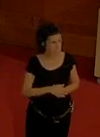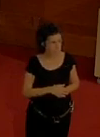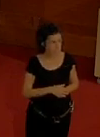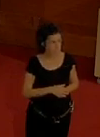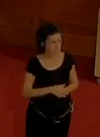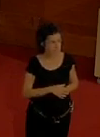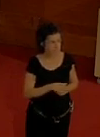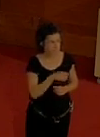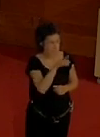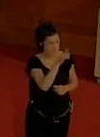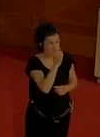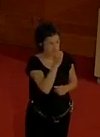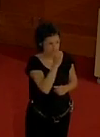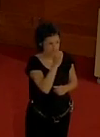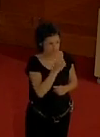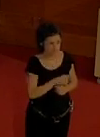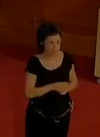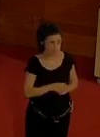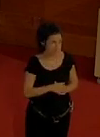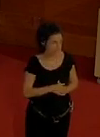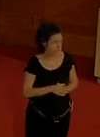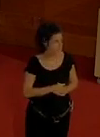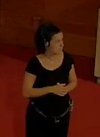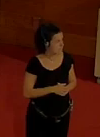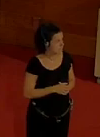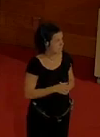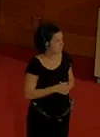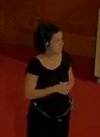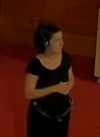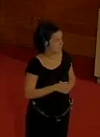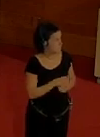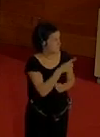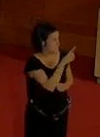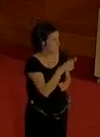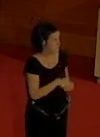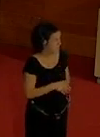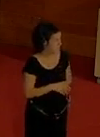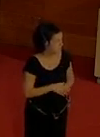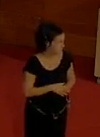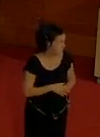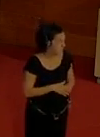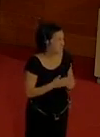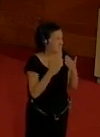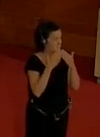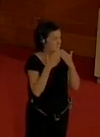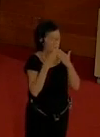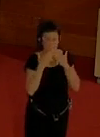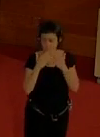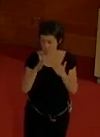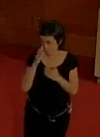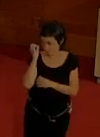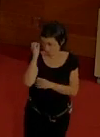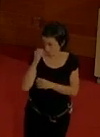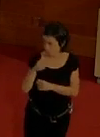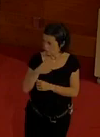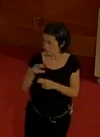Eh gracias por por su conferencia eh le quería preguntar a medio y y largo plazo